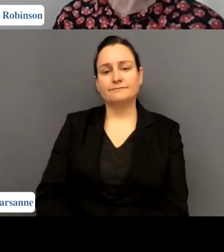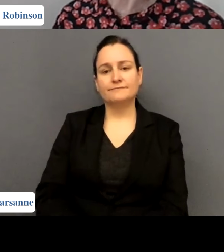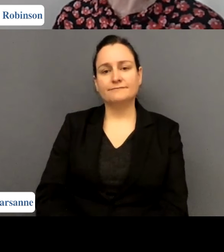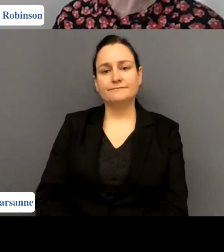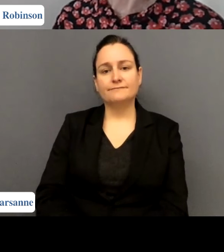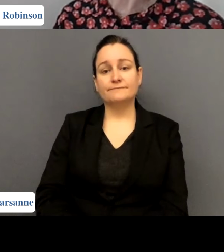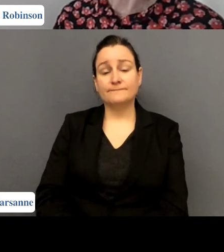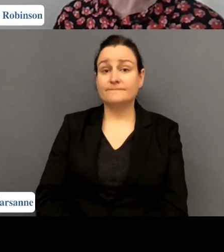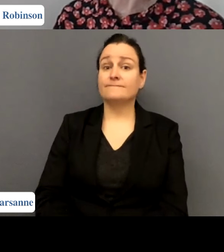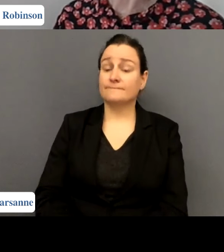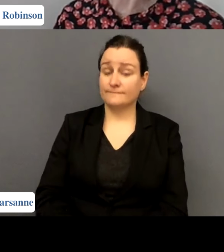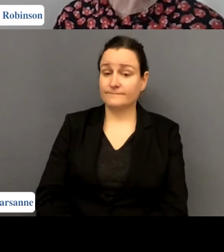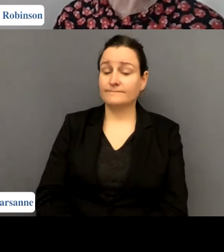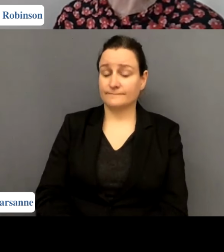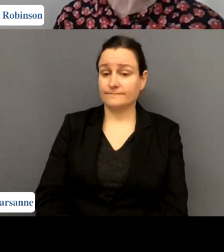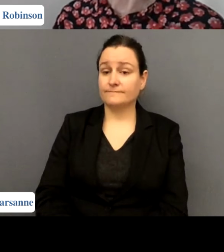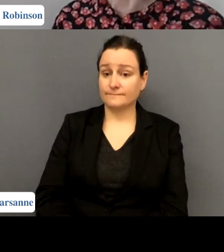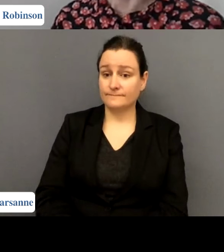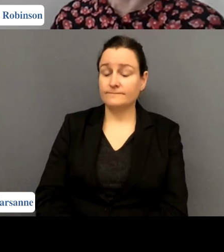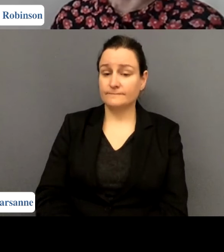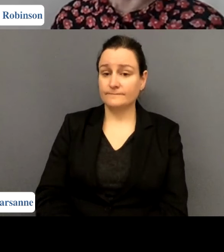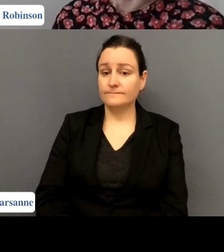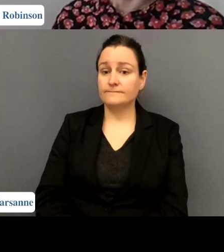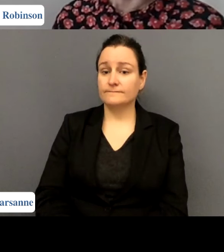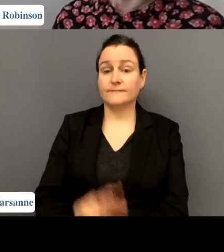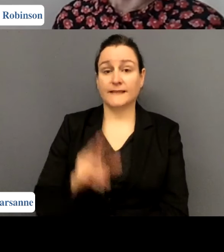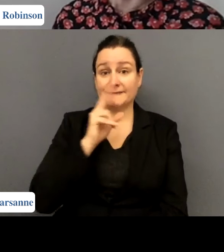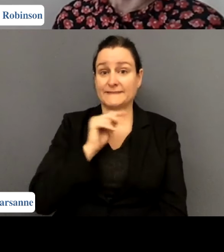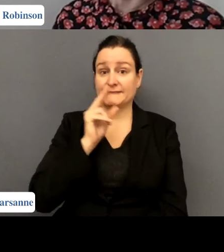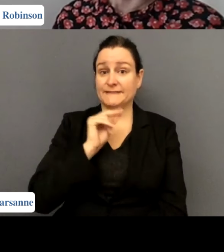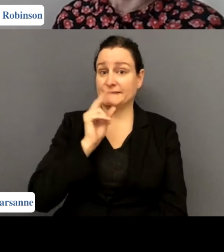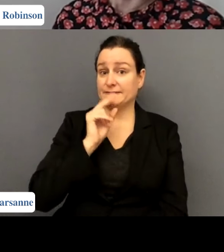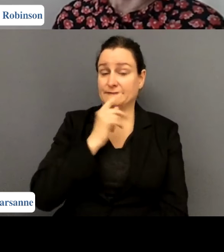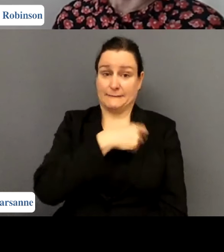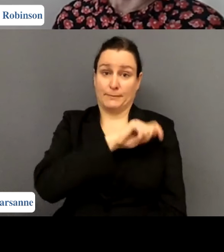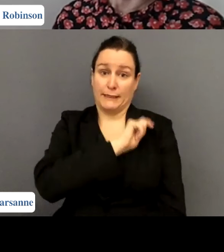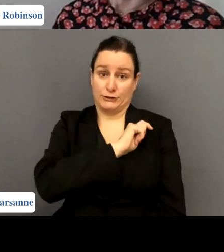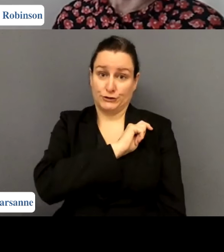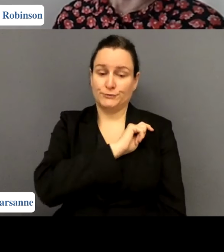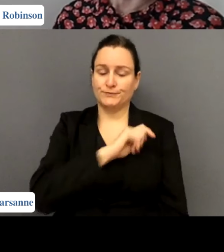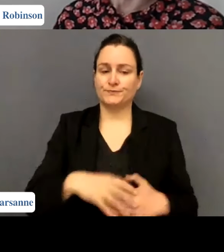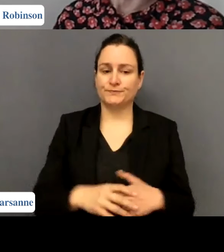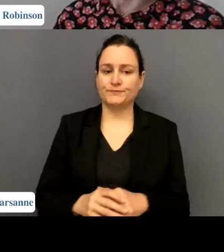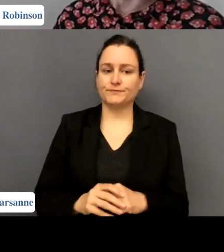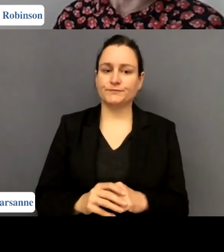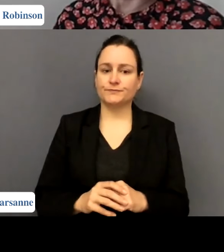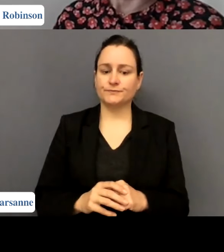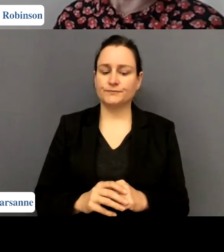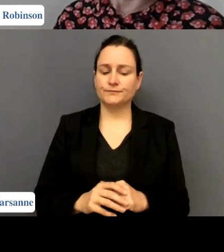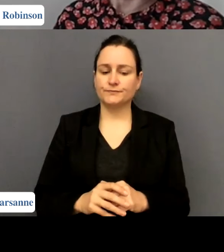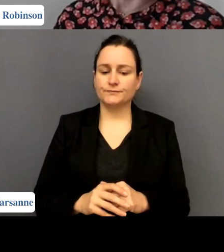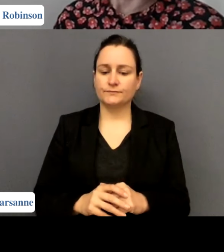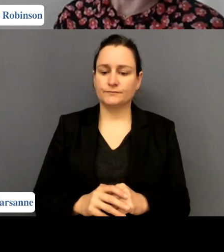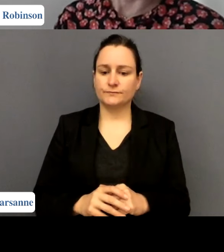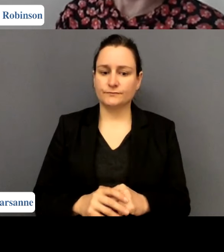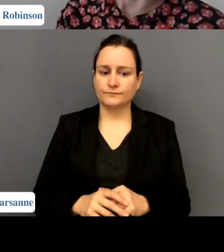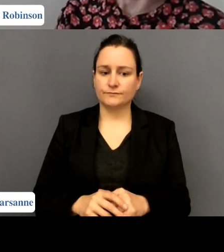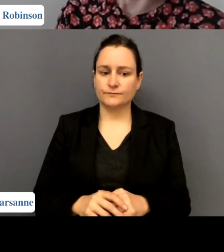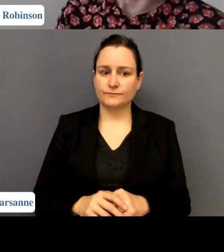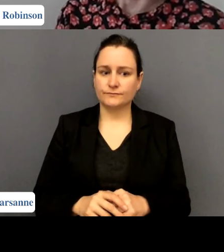en ese sentido estamos pensando en crear por ley el programa Acompañar,